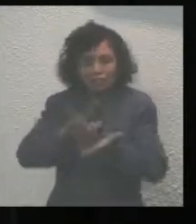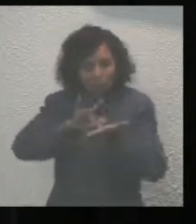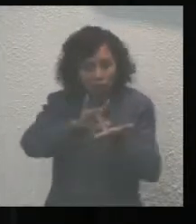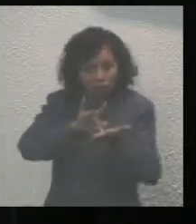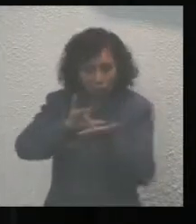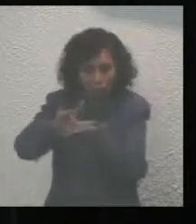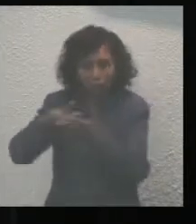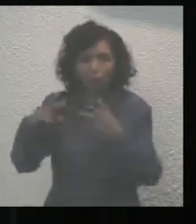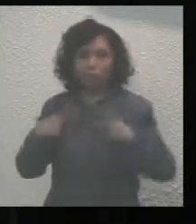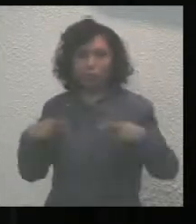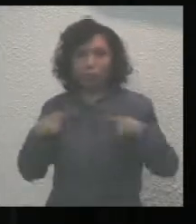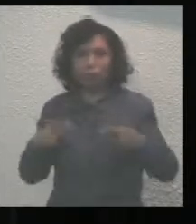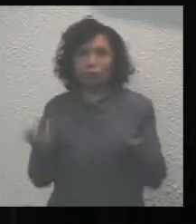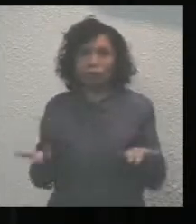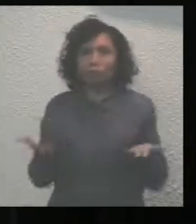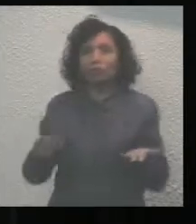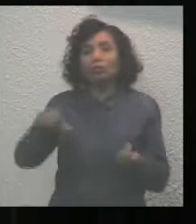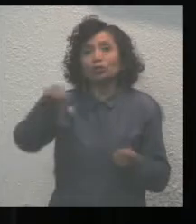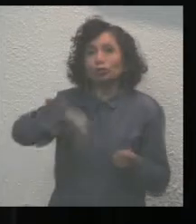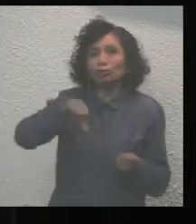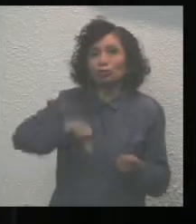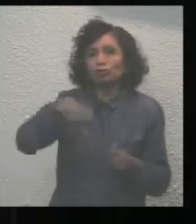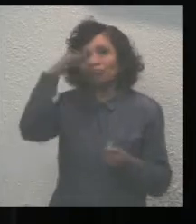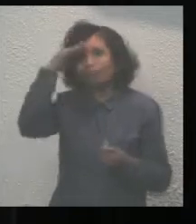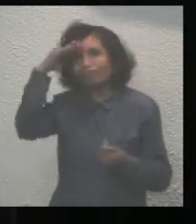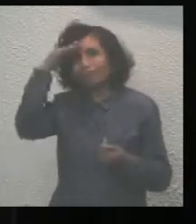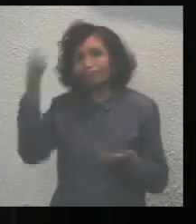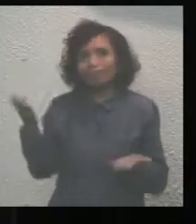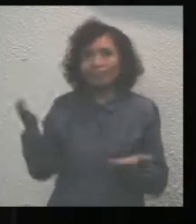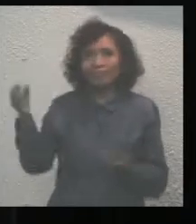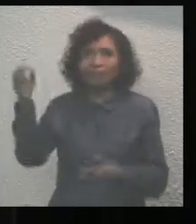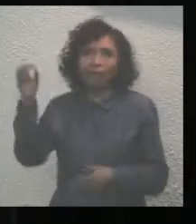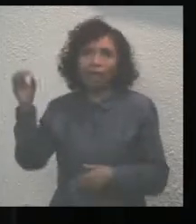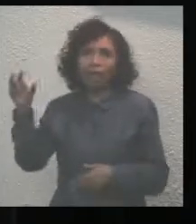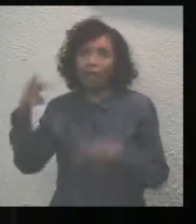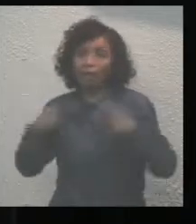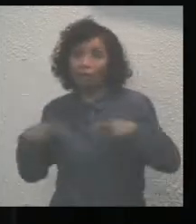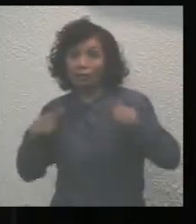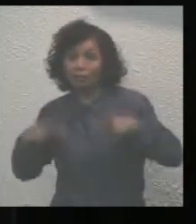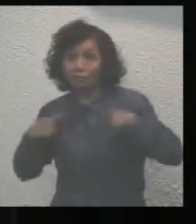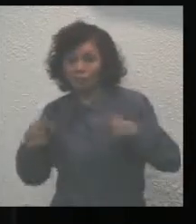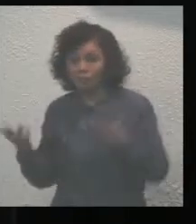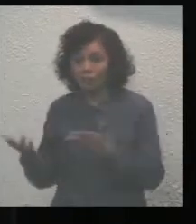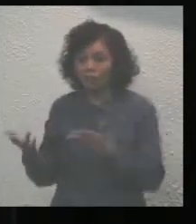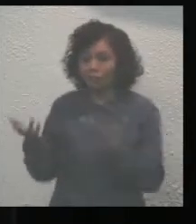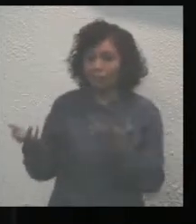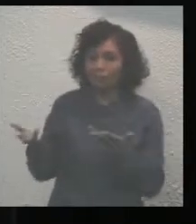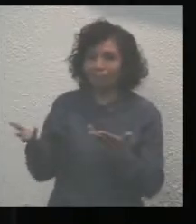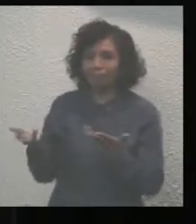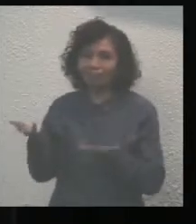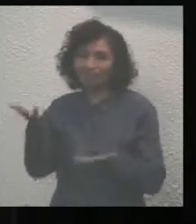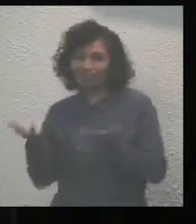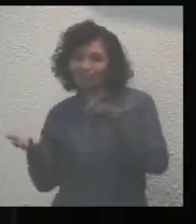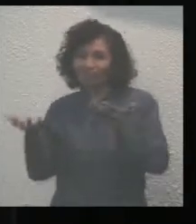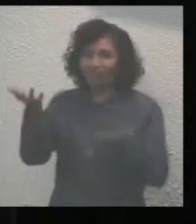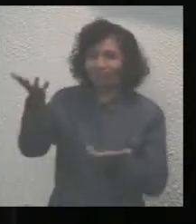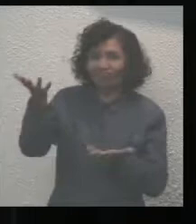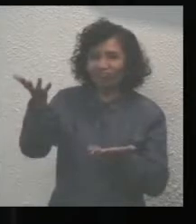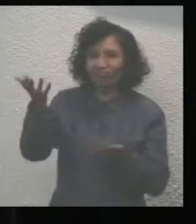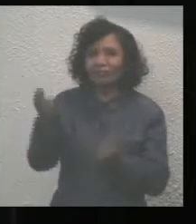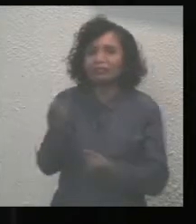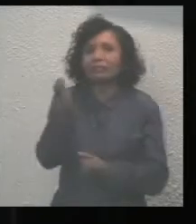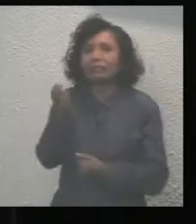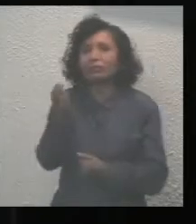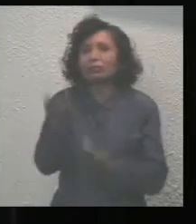y hoy consideramos que la opinión pública se lleva la sensación de que el legislativo no es un contrapeso, que es